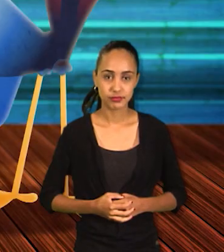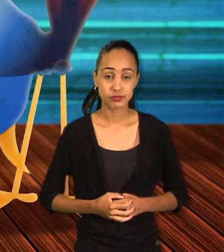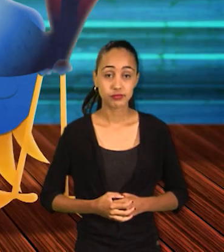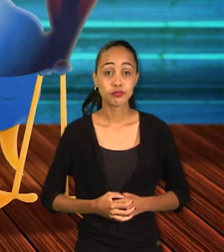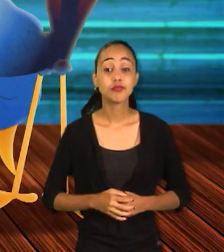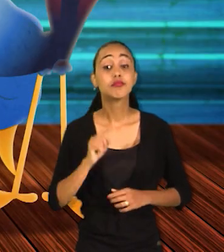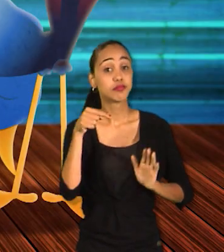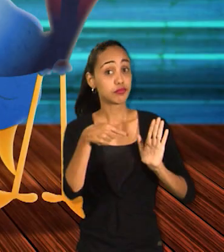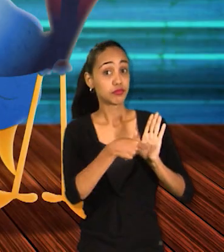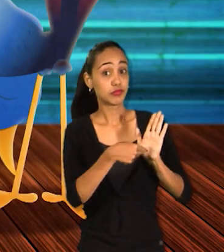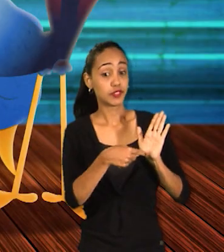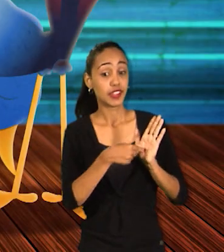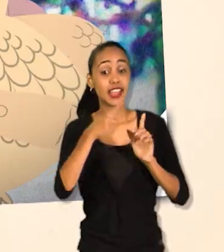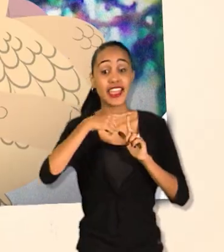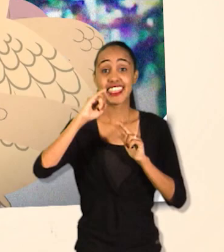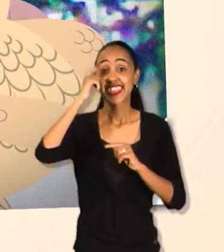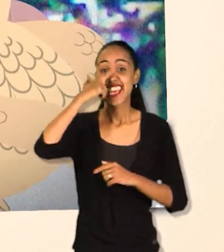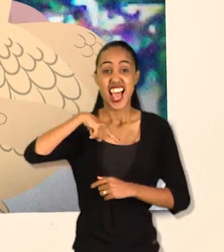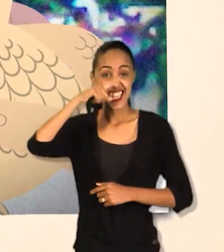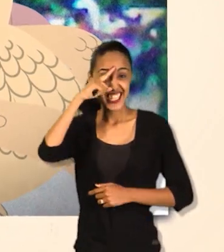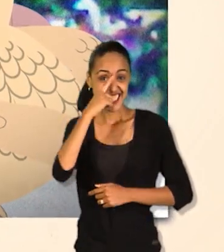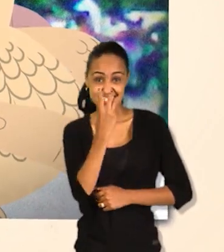Y estas, tus tías.